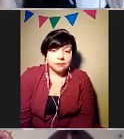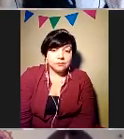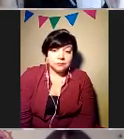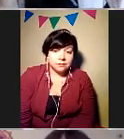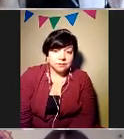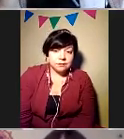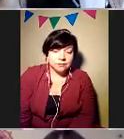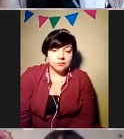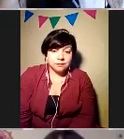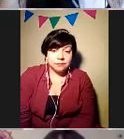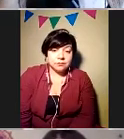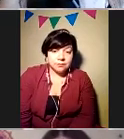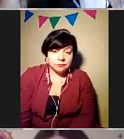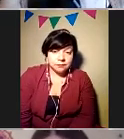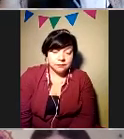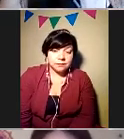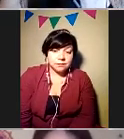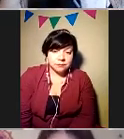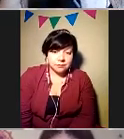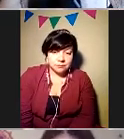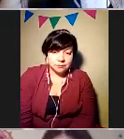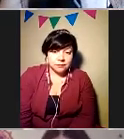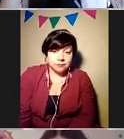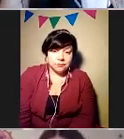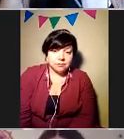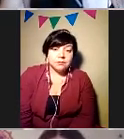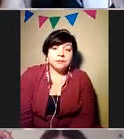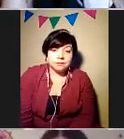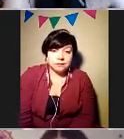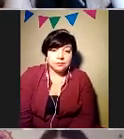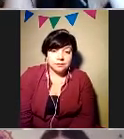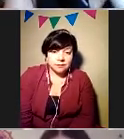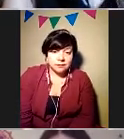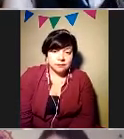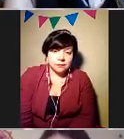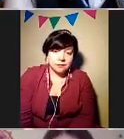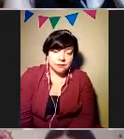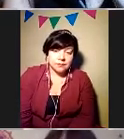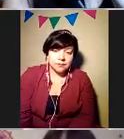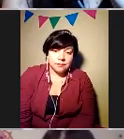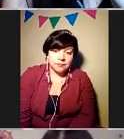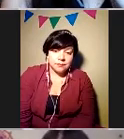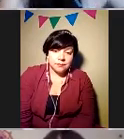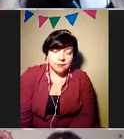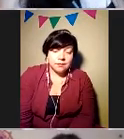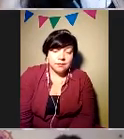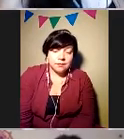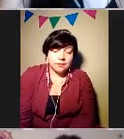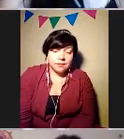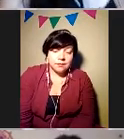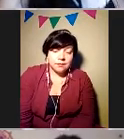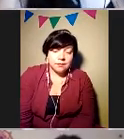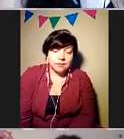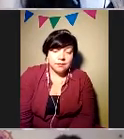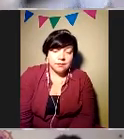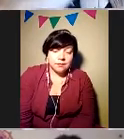que no pueden, perdón, no sale como la empresa quería, entonces tampoco, al final todo el trabajo que hizo, tampoco lo compran. Aparte